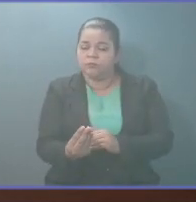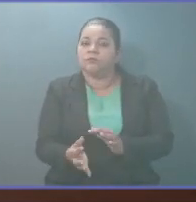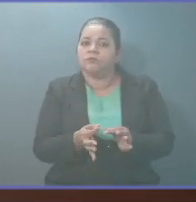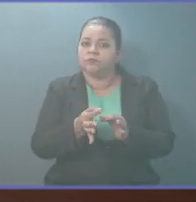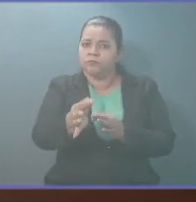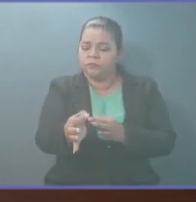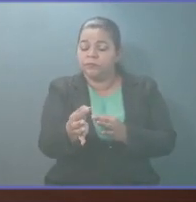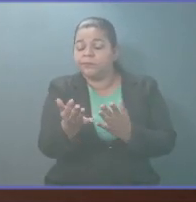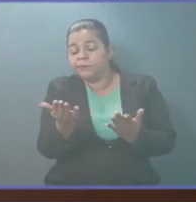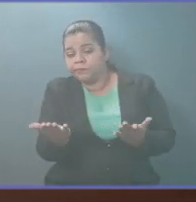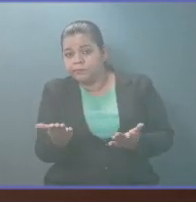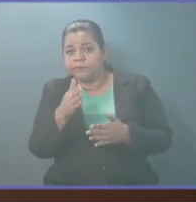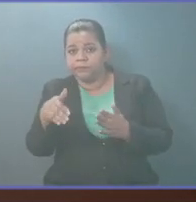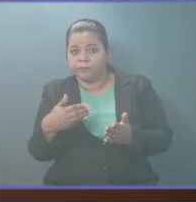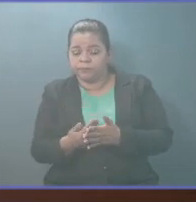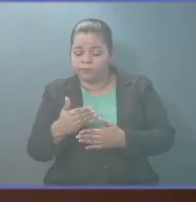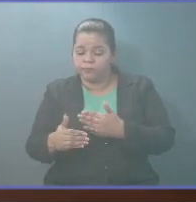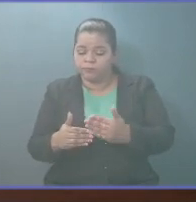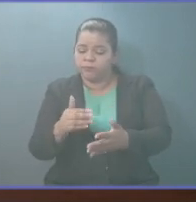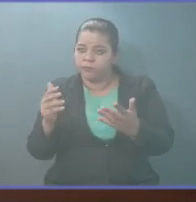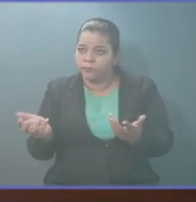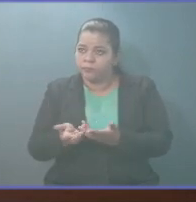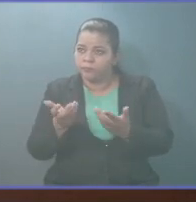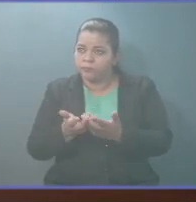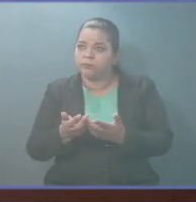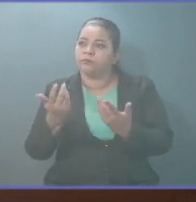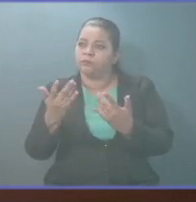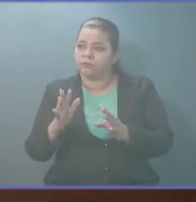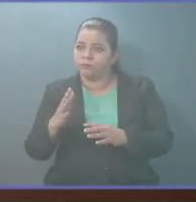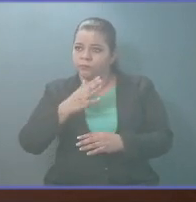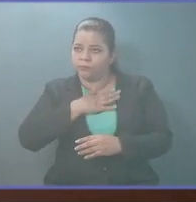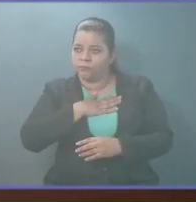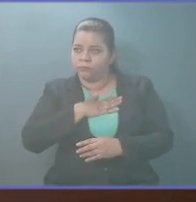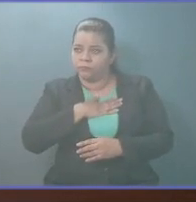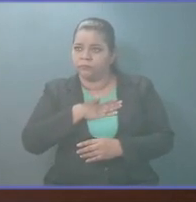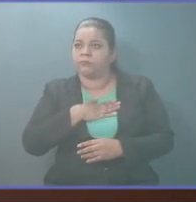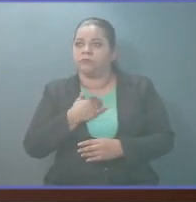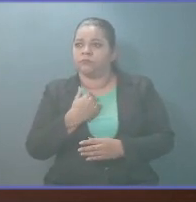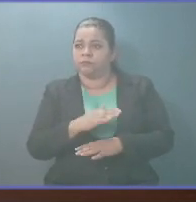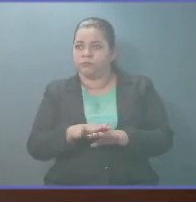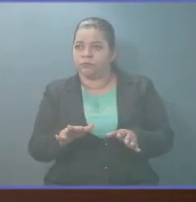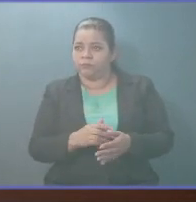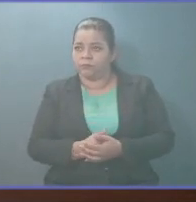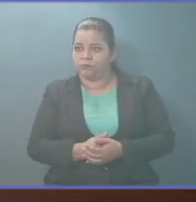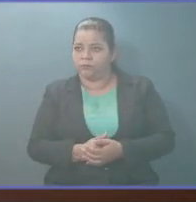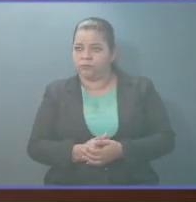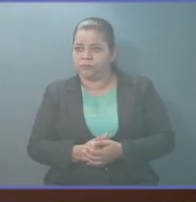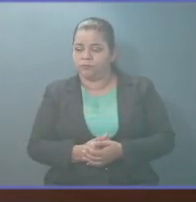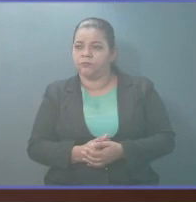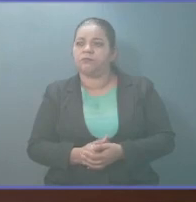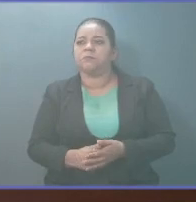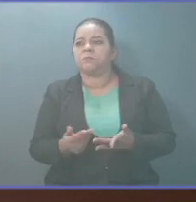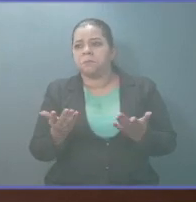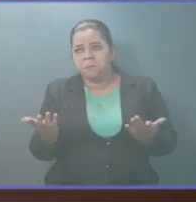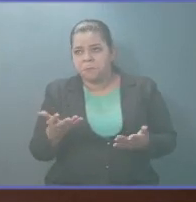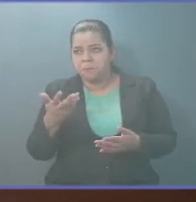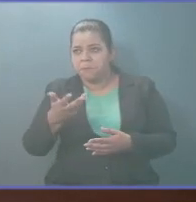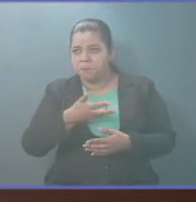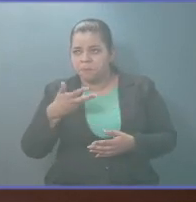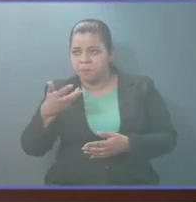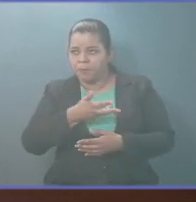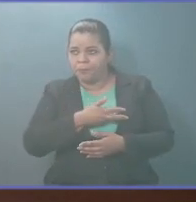si la complejidad de la investigación lo requiere y mediando resolución debidamente motivada. Básicamente la observación en este punto